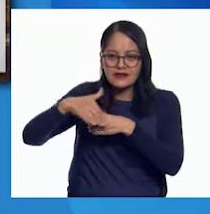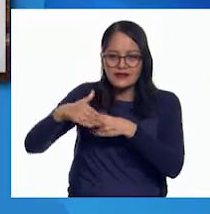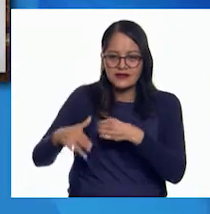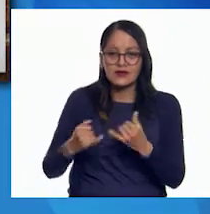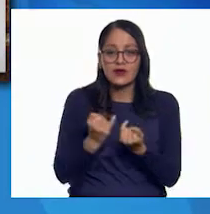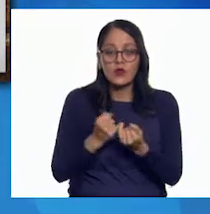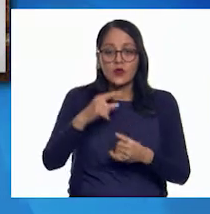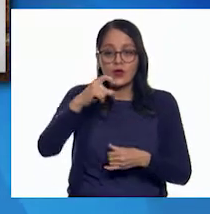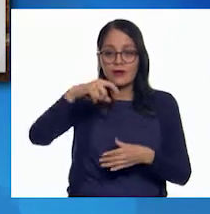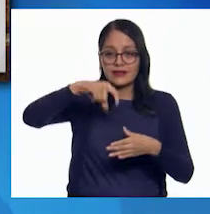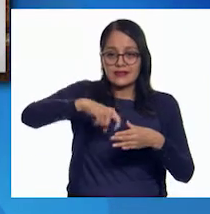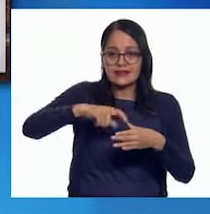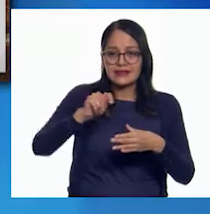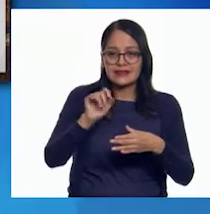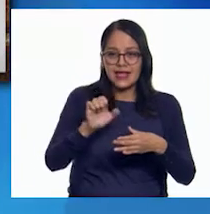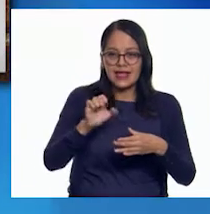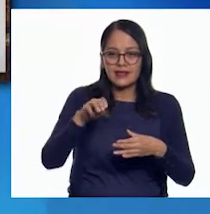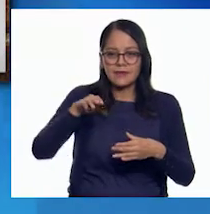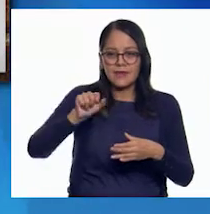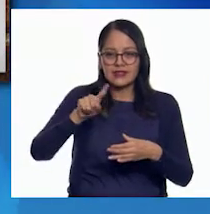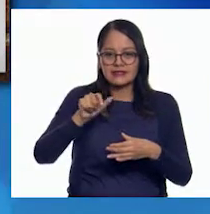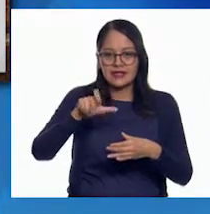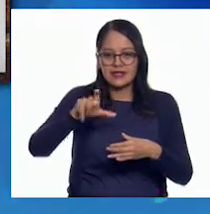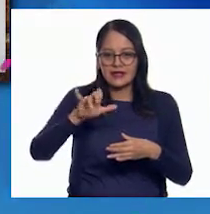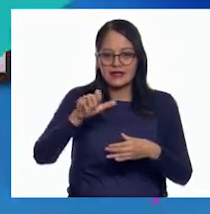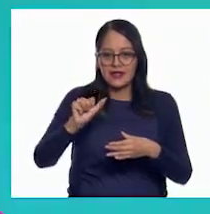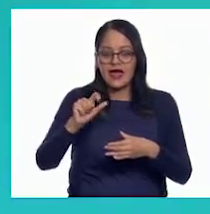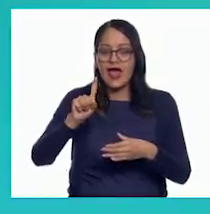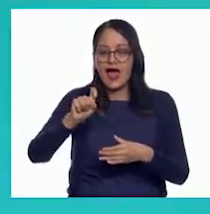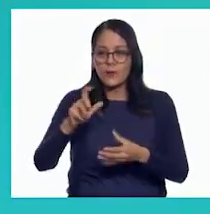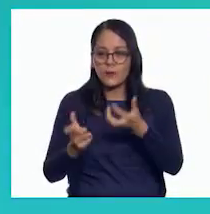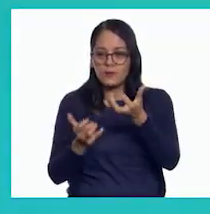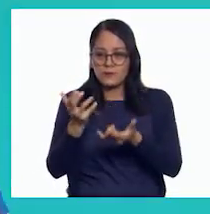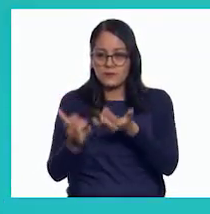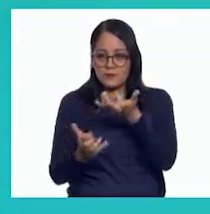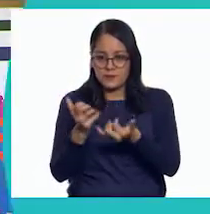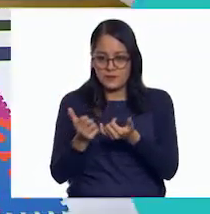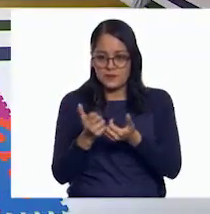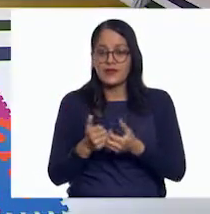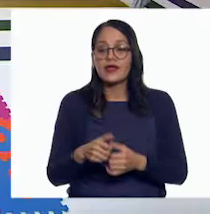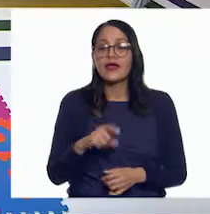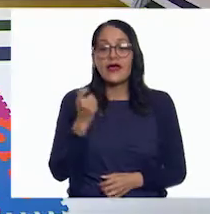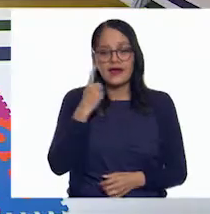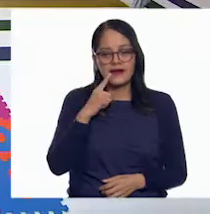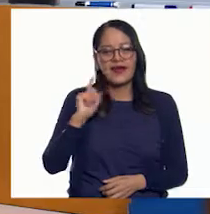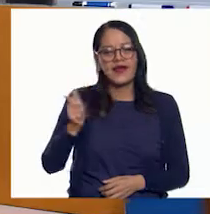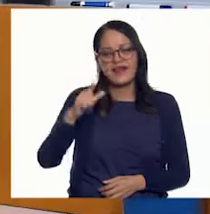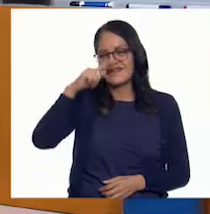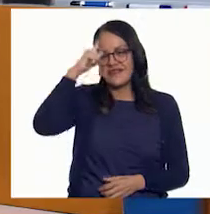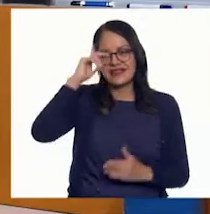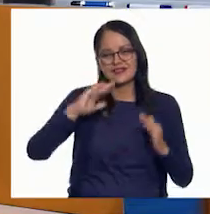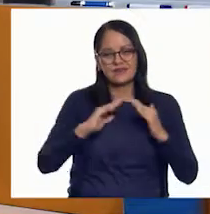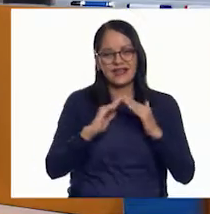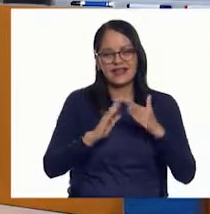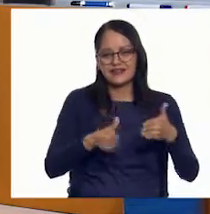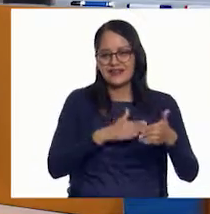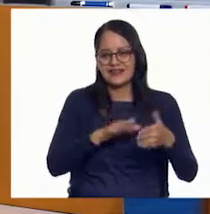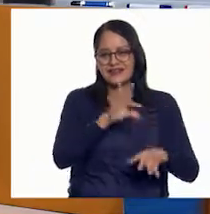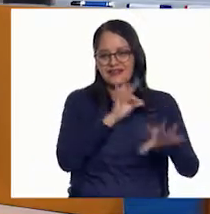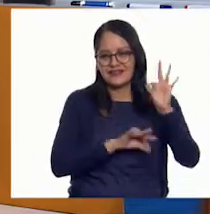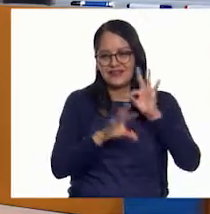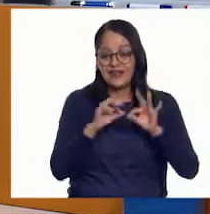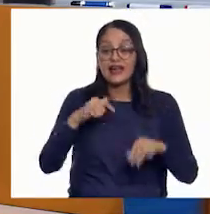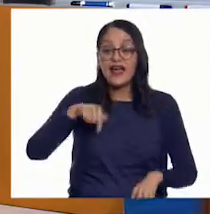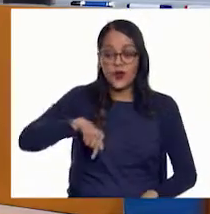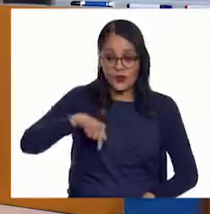gotas de aceite de olivo. ¡Órale! Pues la verdad es que casi todo eso se puede encontrar muy fácilmente en una cocina. ¿Y qué crees? Que yo las encontré